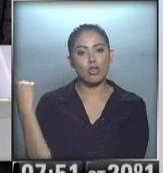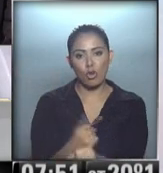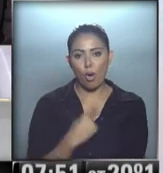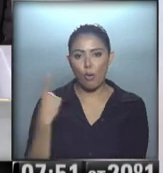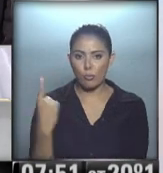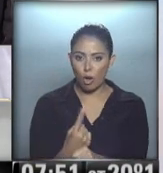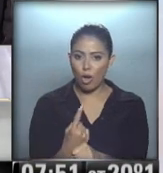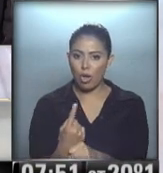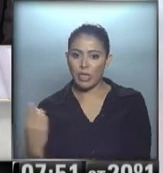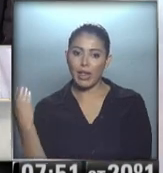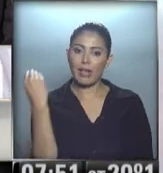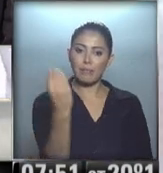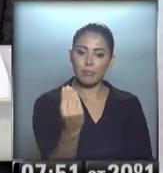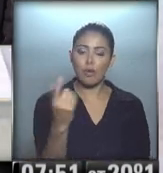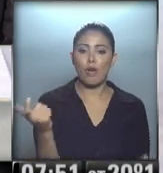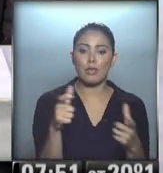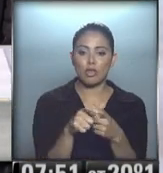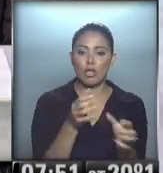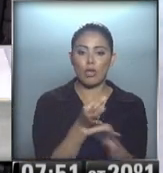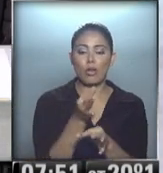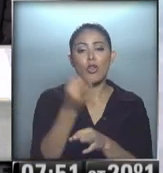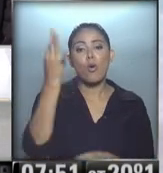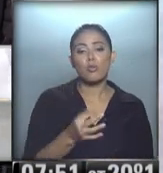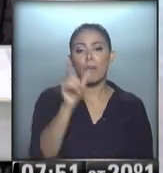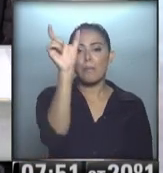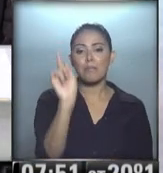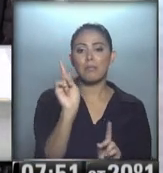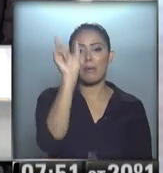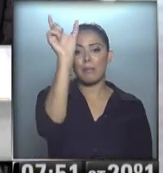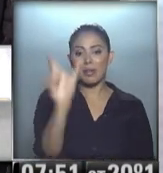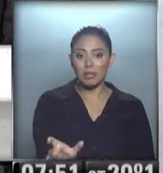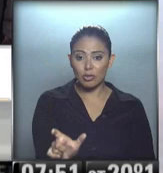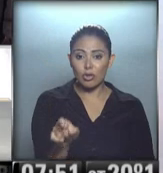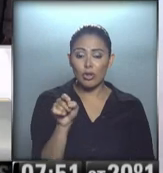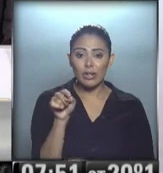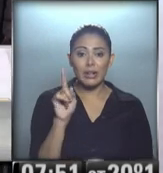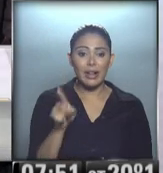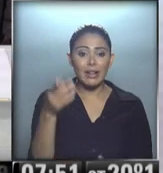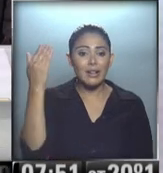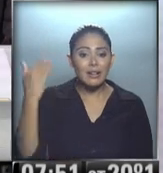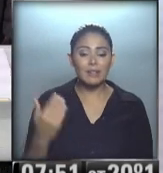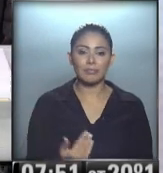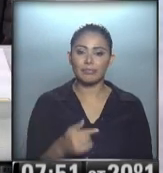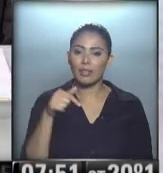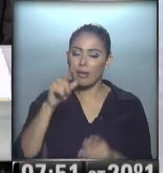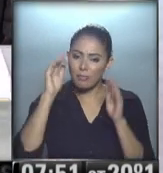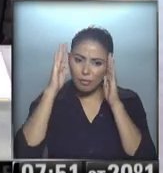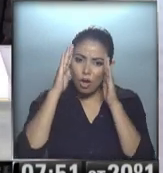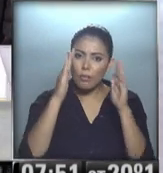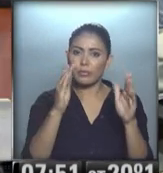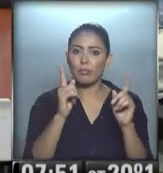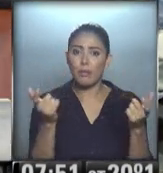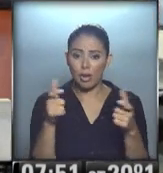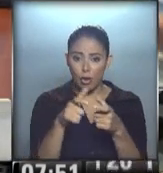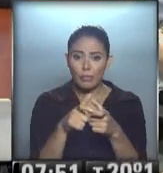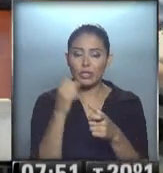presidir la Comisión de Educación, justamente la de Educación, donde está el objetivo de esta